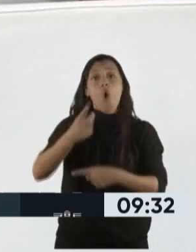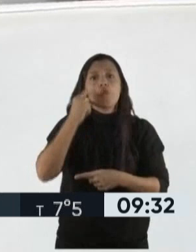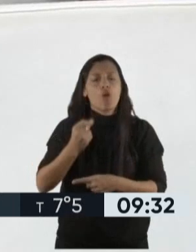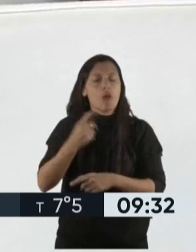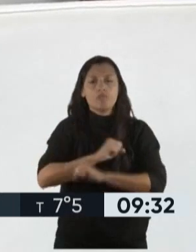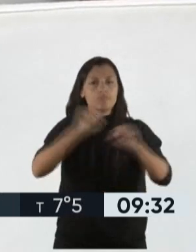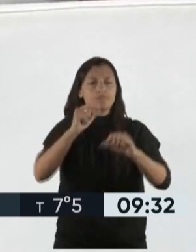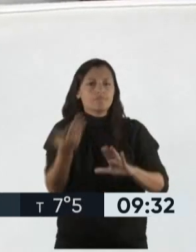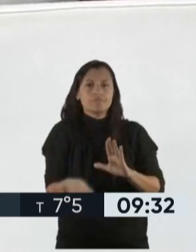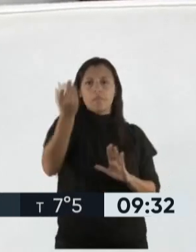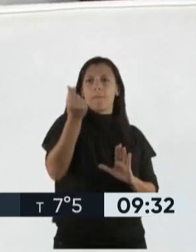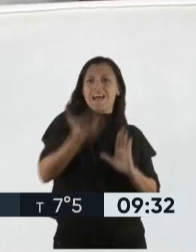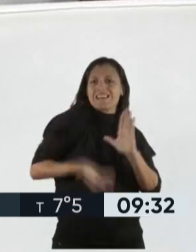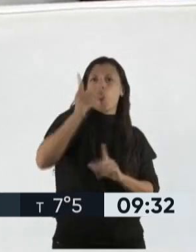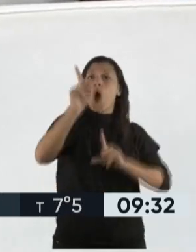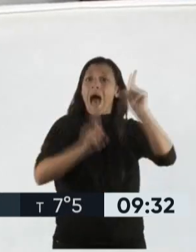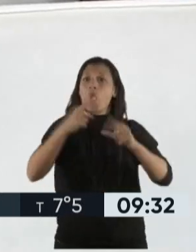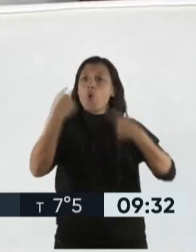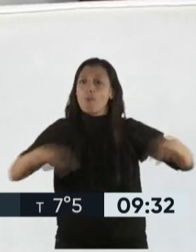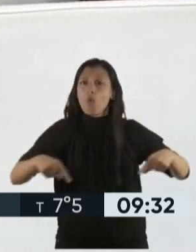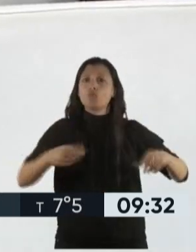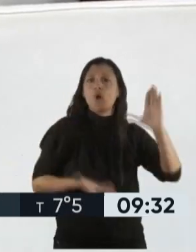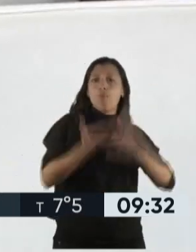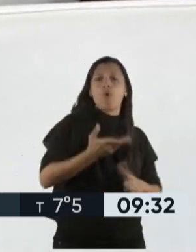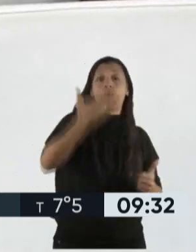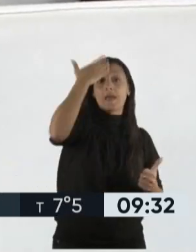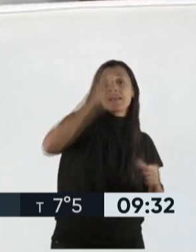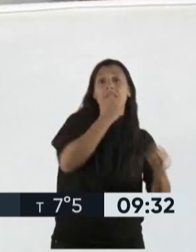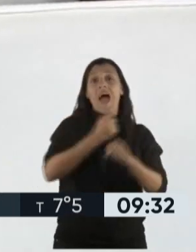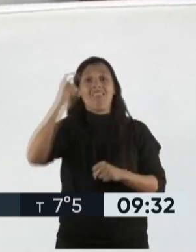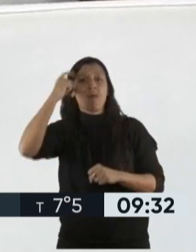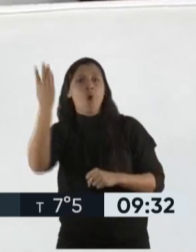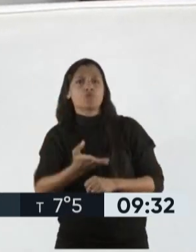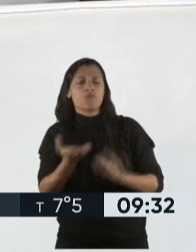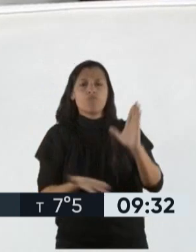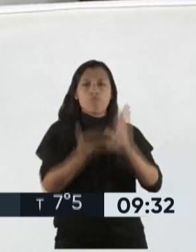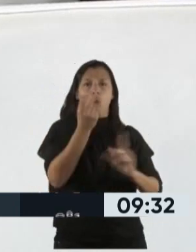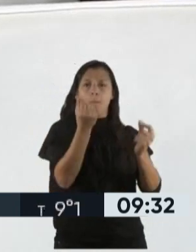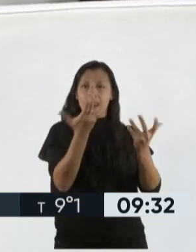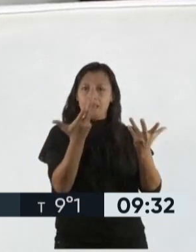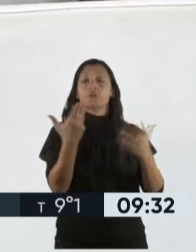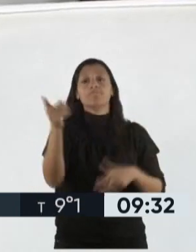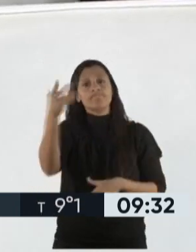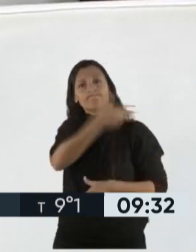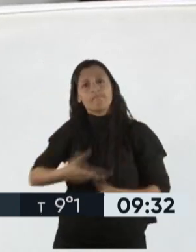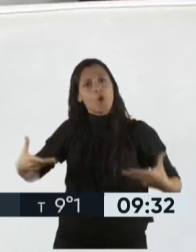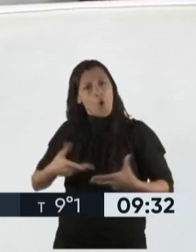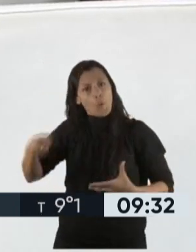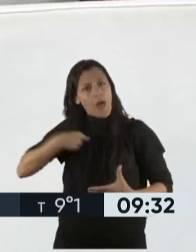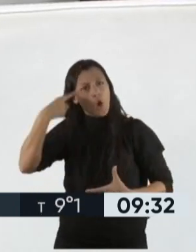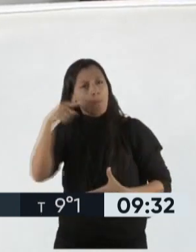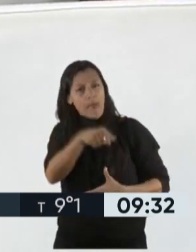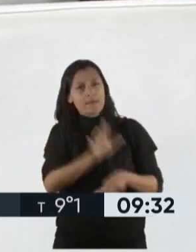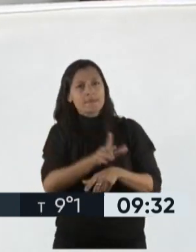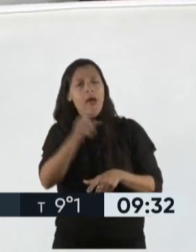aumento de precios. Algunos productos llegaron a aumentar entre un 15 y un 10%. Si desde este punto de vista el gobierno considera